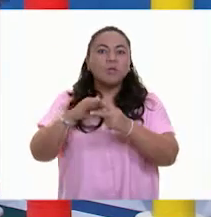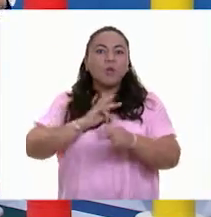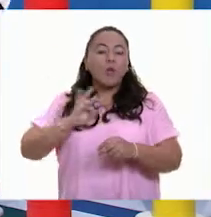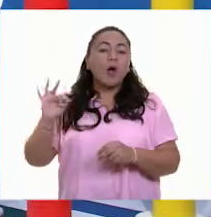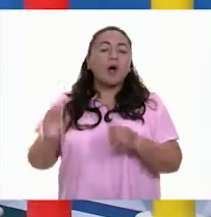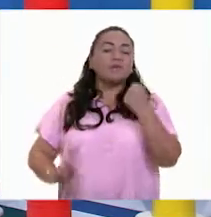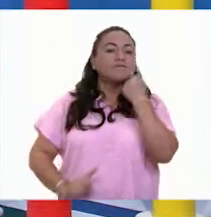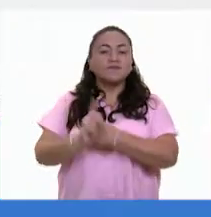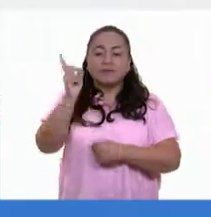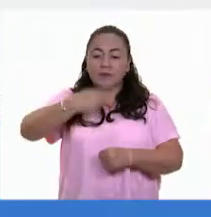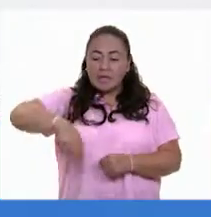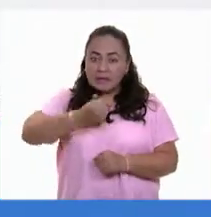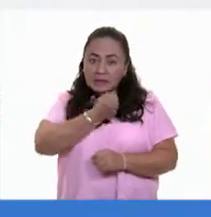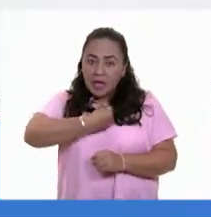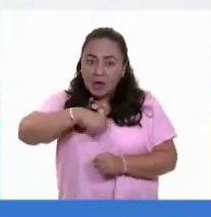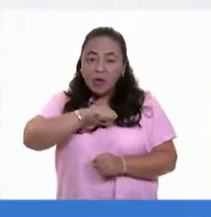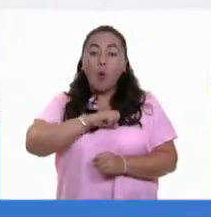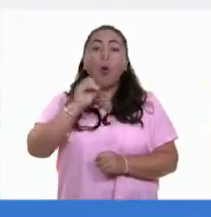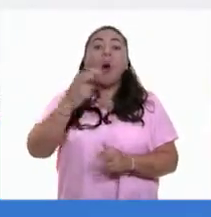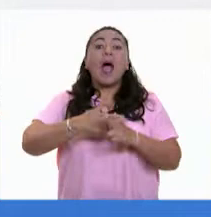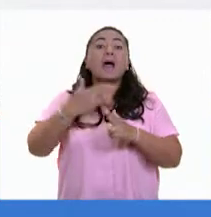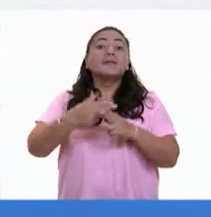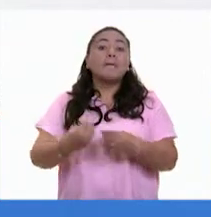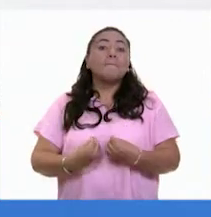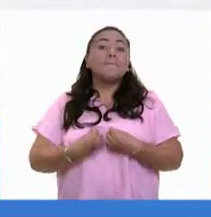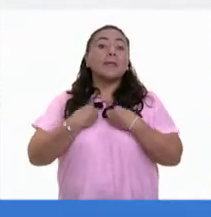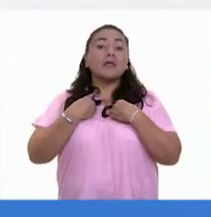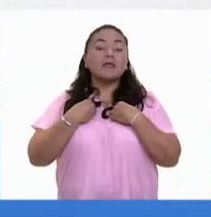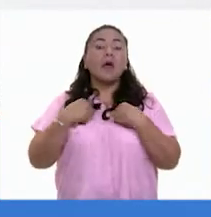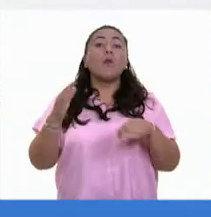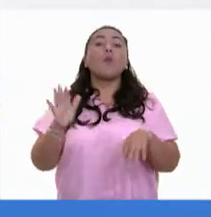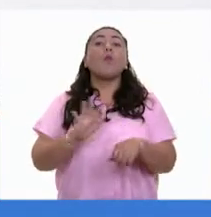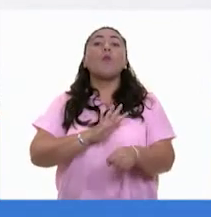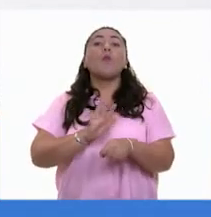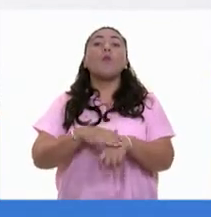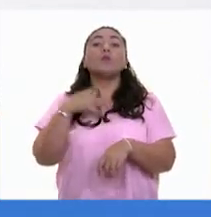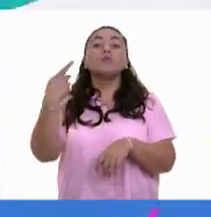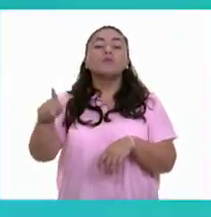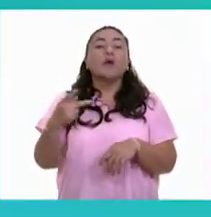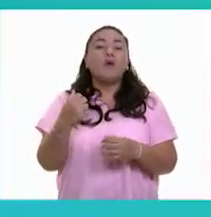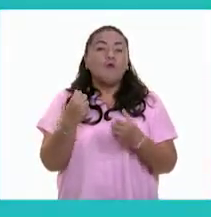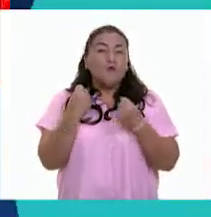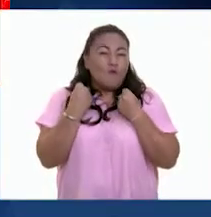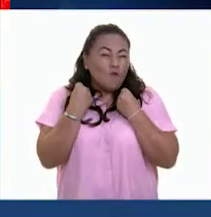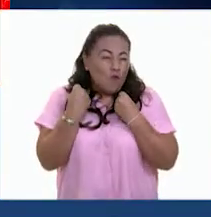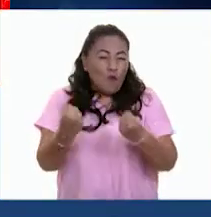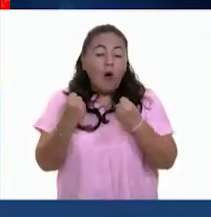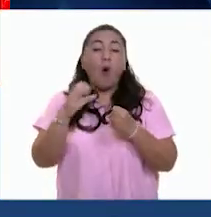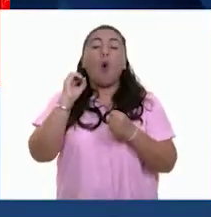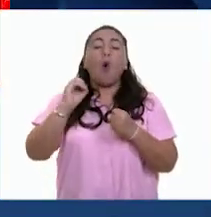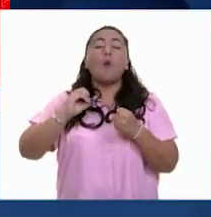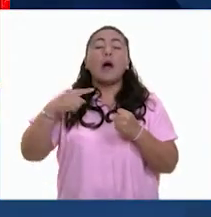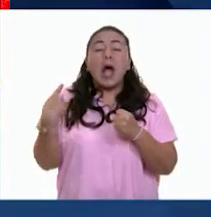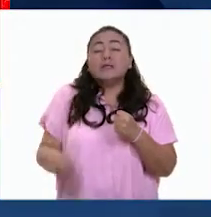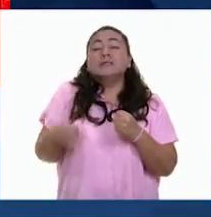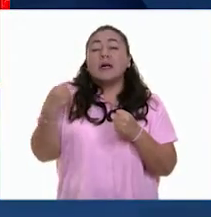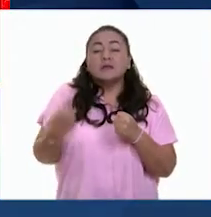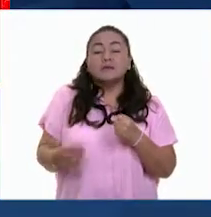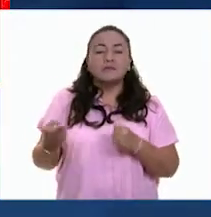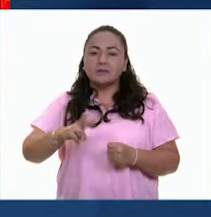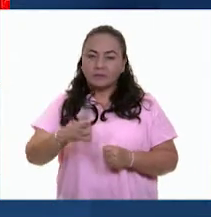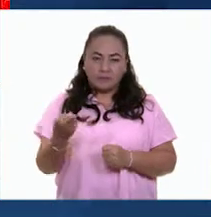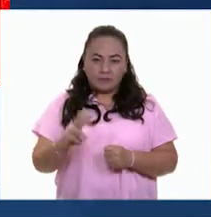la salud o la integridad de las personas por su intensidad o por su duración. Queda la palabra